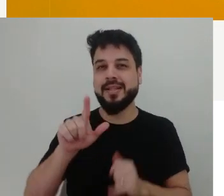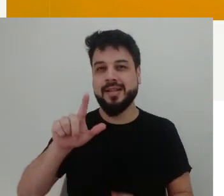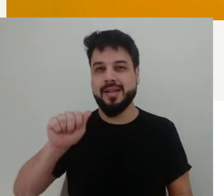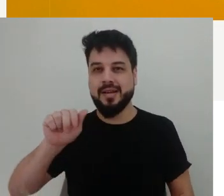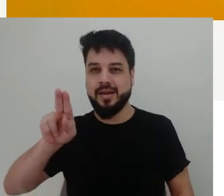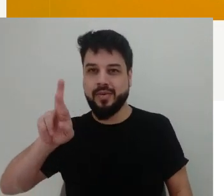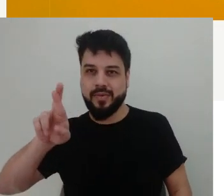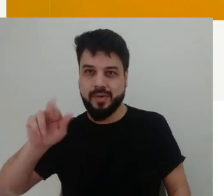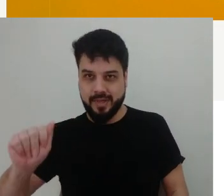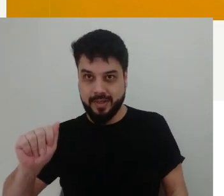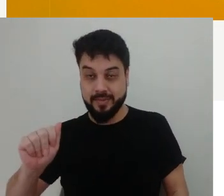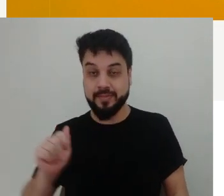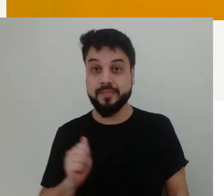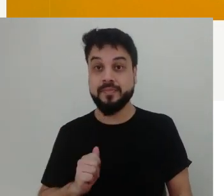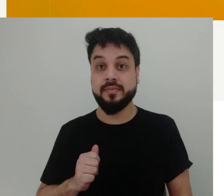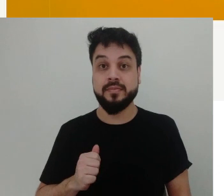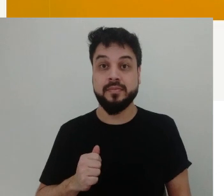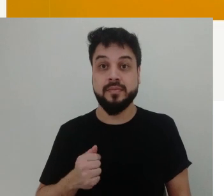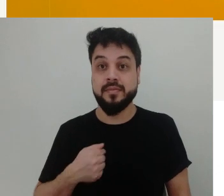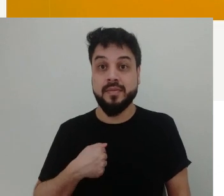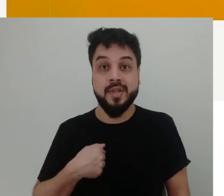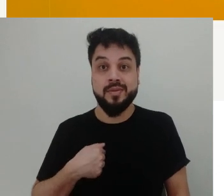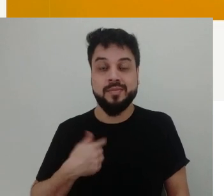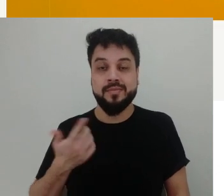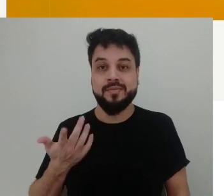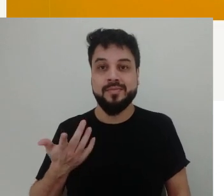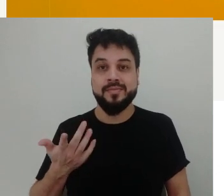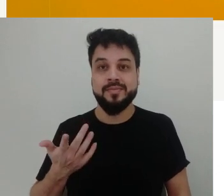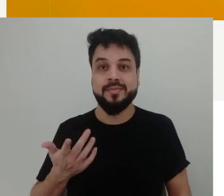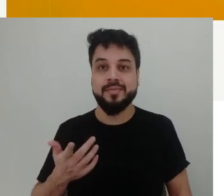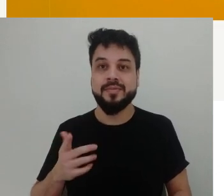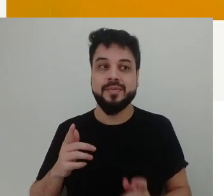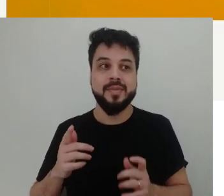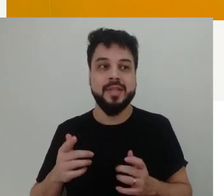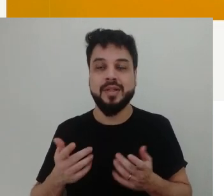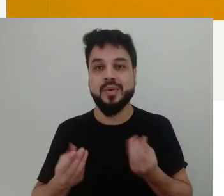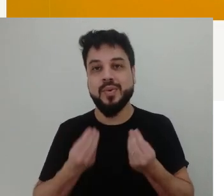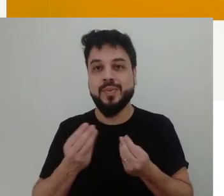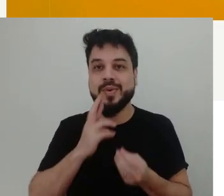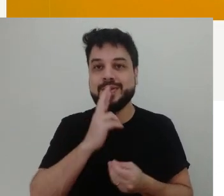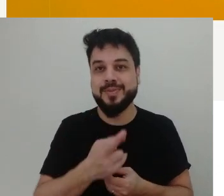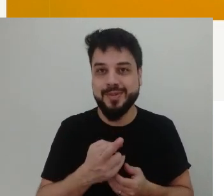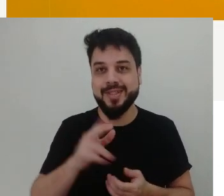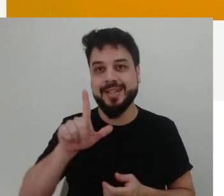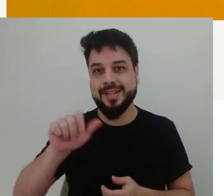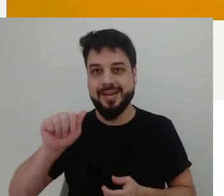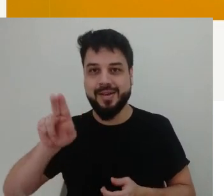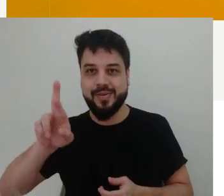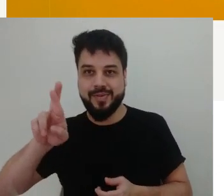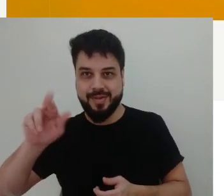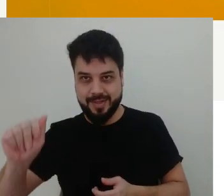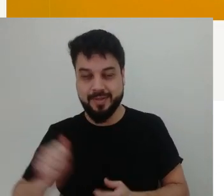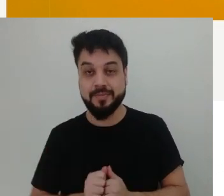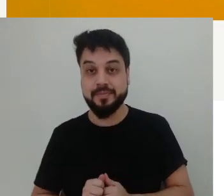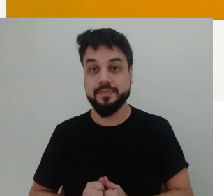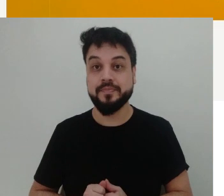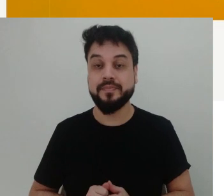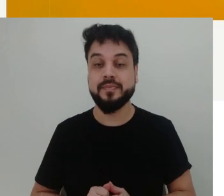oye, de la interdisciplina sobre su formación puramente